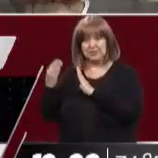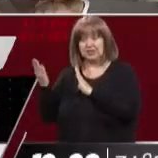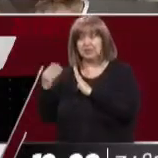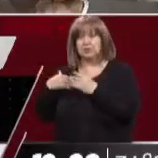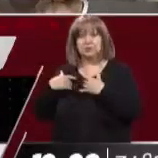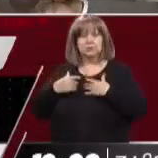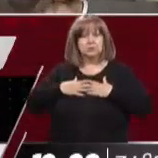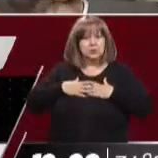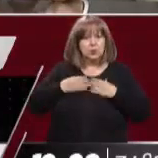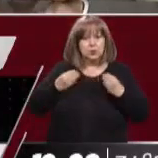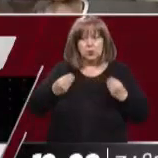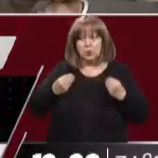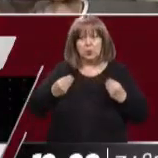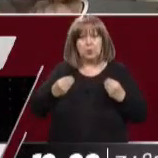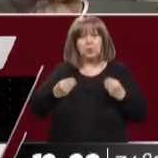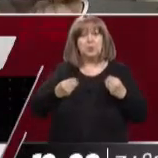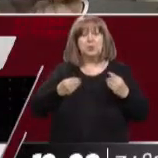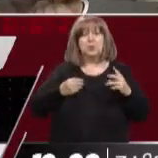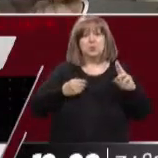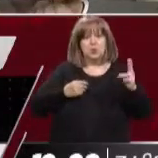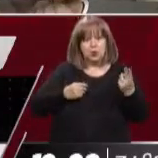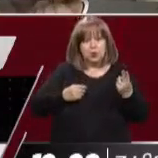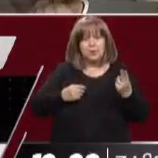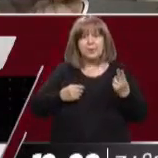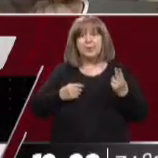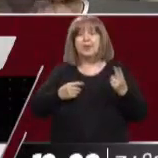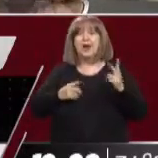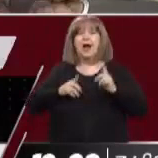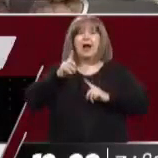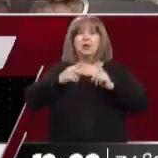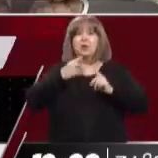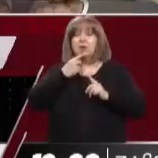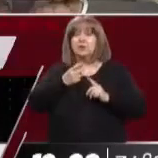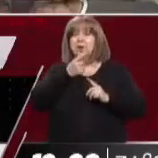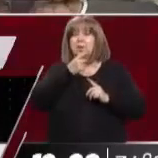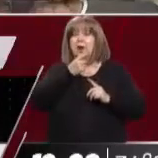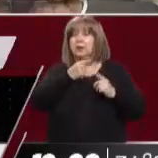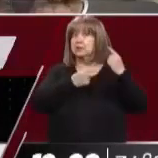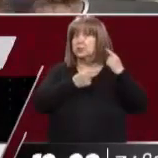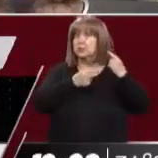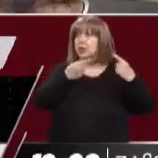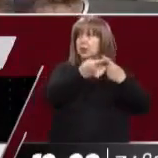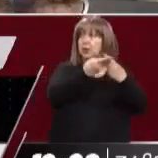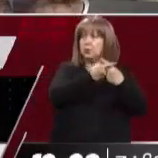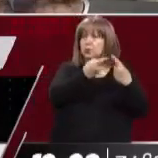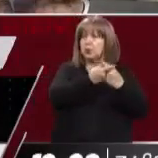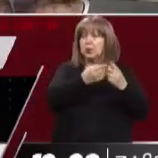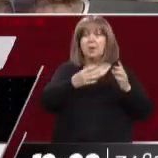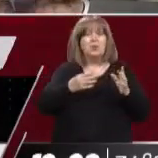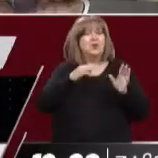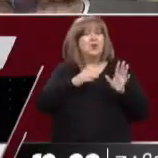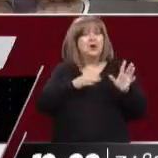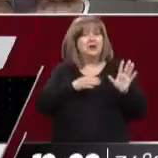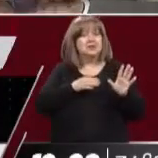muy conmocionados por lo que había ocurrido. Algunos deslizaban que sabían que habían discusiones entre ellos. Pero cuando ocurren este